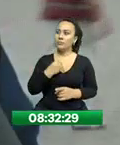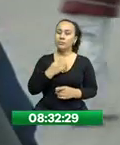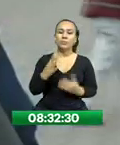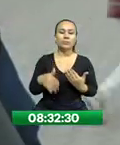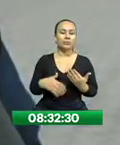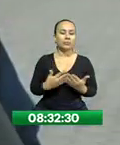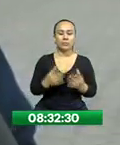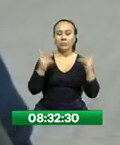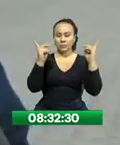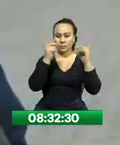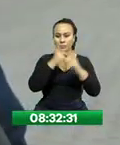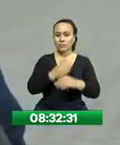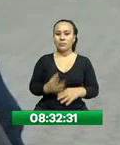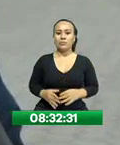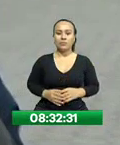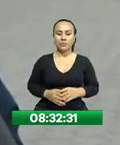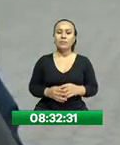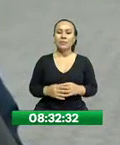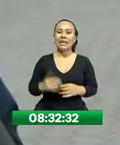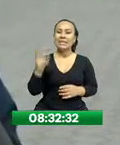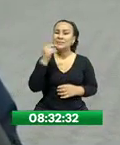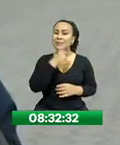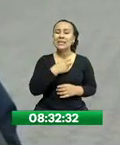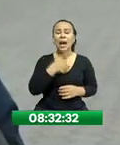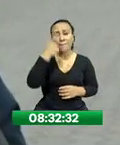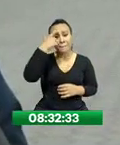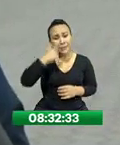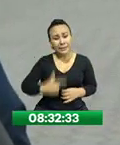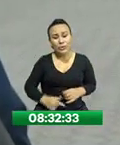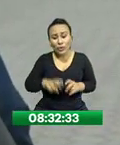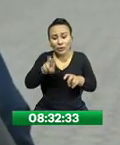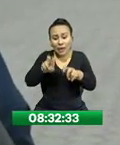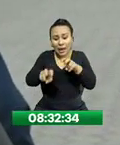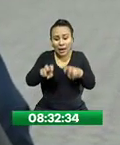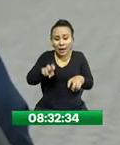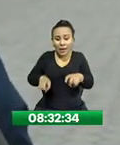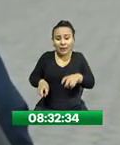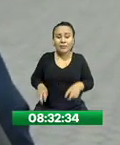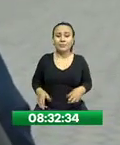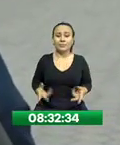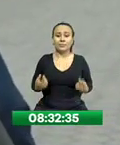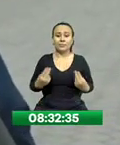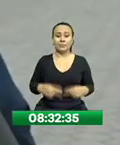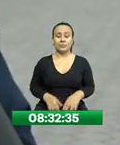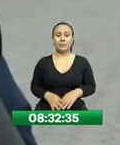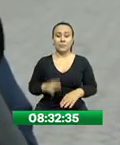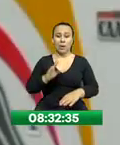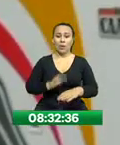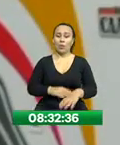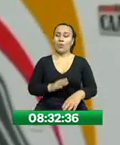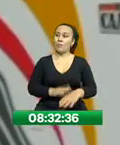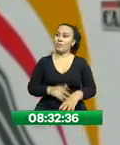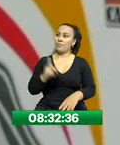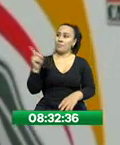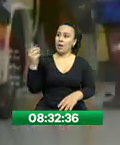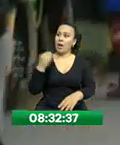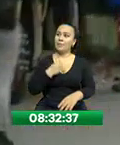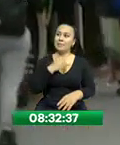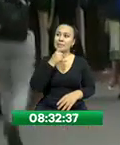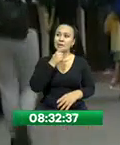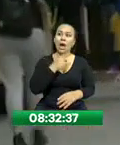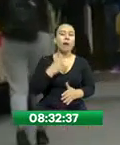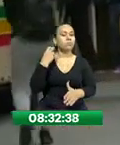elemento humano valiosísimo que transportamos, sea el destino corto o largo. Con imágenes de José